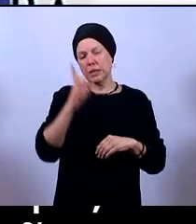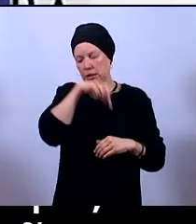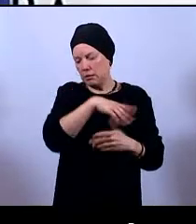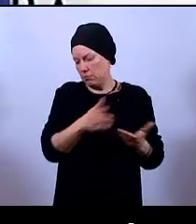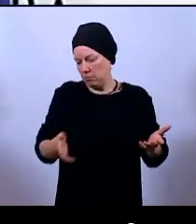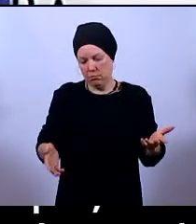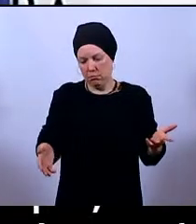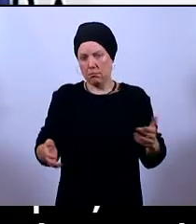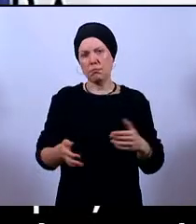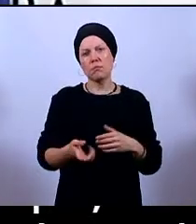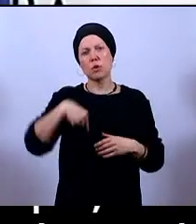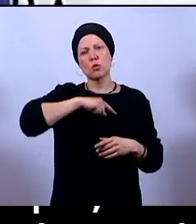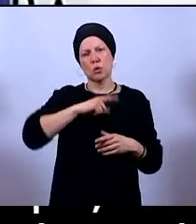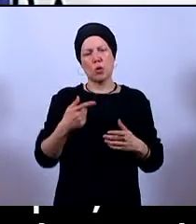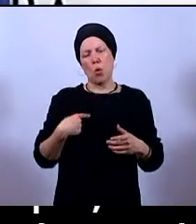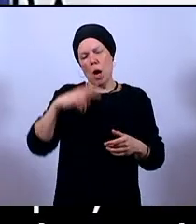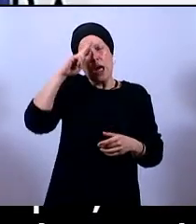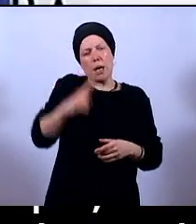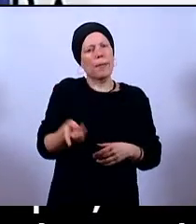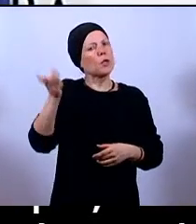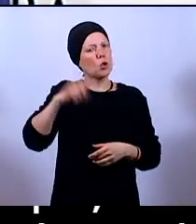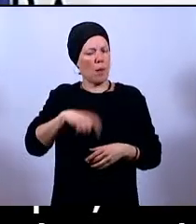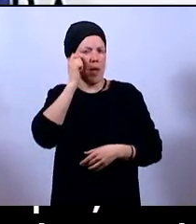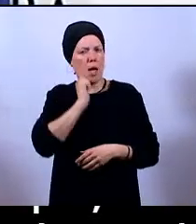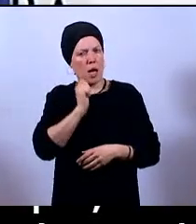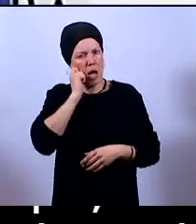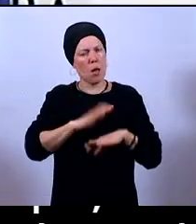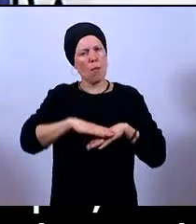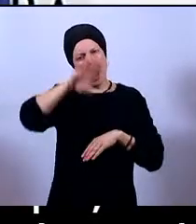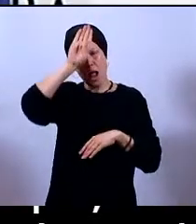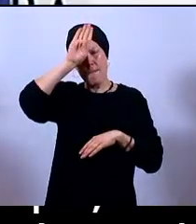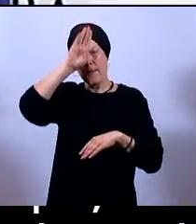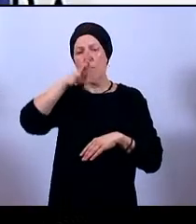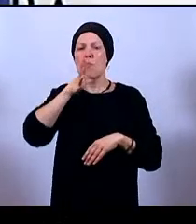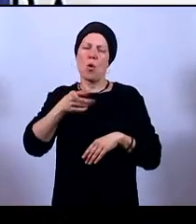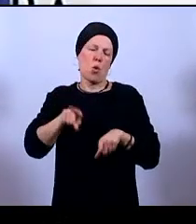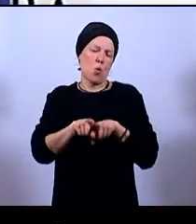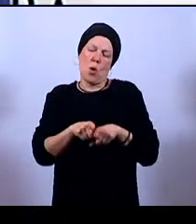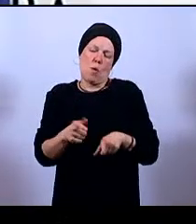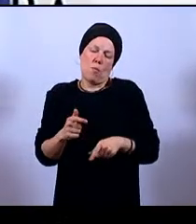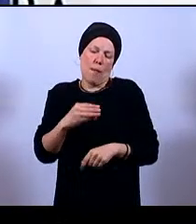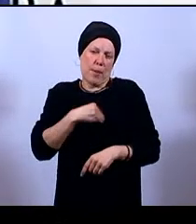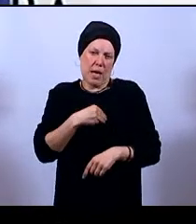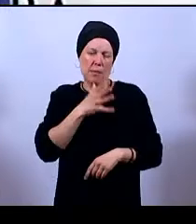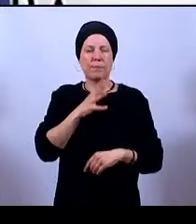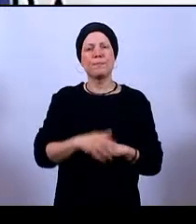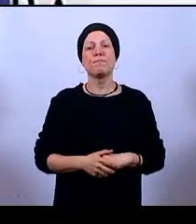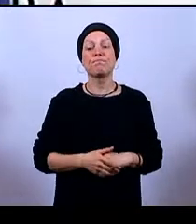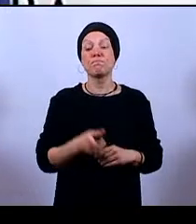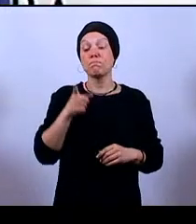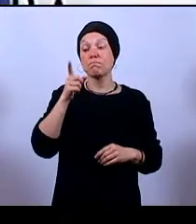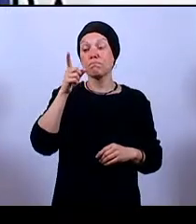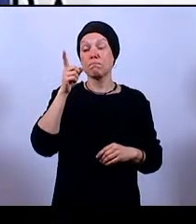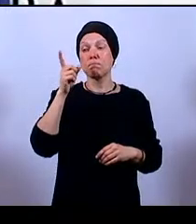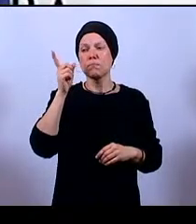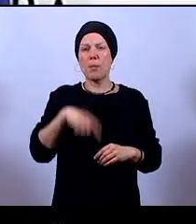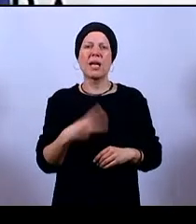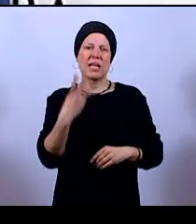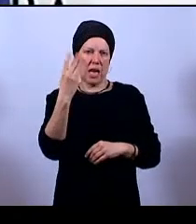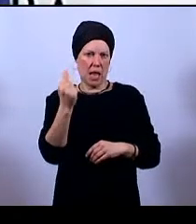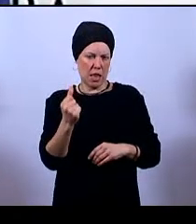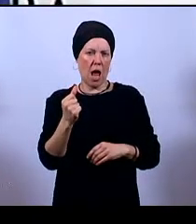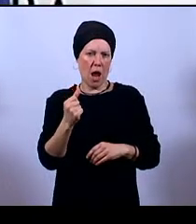pues hemos mostrado nuestro respeto, nuestro cariño y nuestra pena por la pérdida del Papa Francisco, así como decretado 3 días de